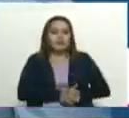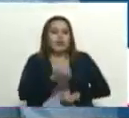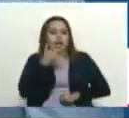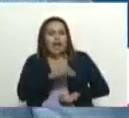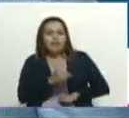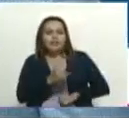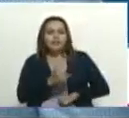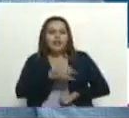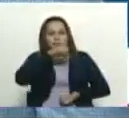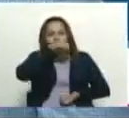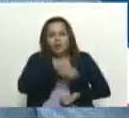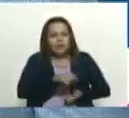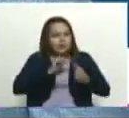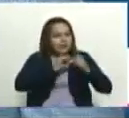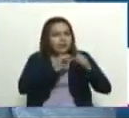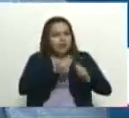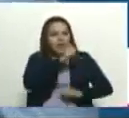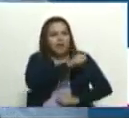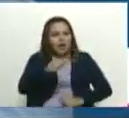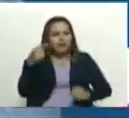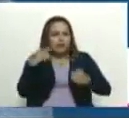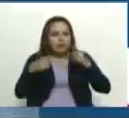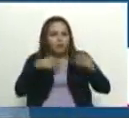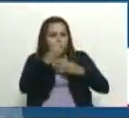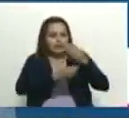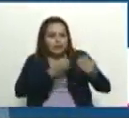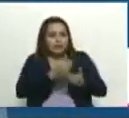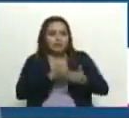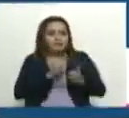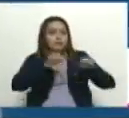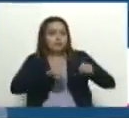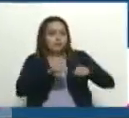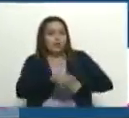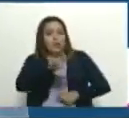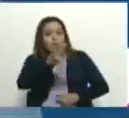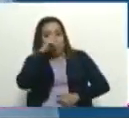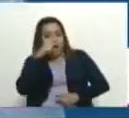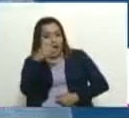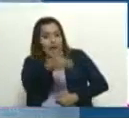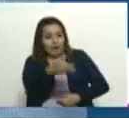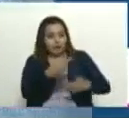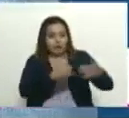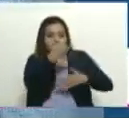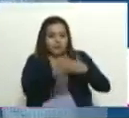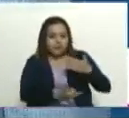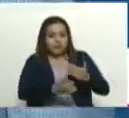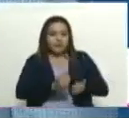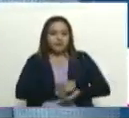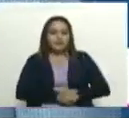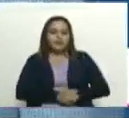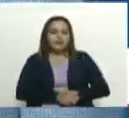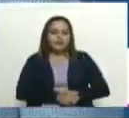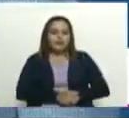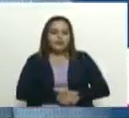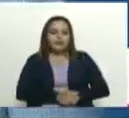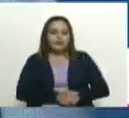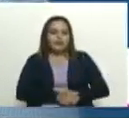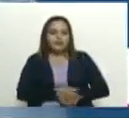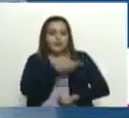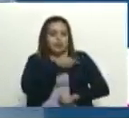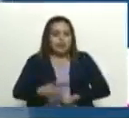la perseverancia en cada una de las cosas que hacemos. Efectivamente, tenemos 2 años con este proyecto, mi comandante presidente, y hemos